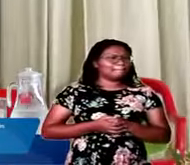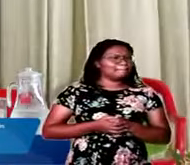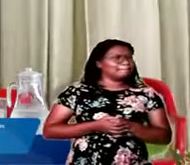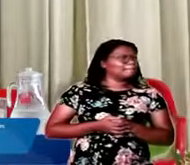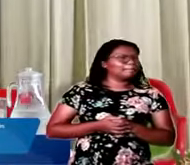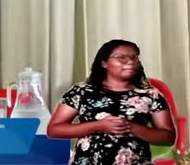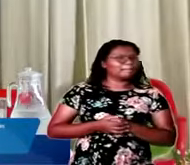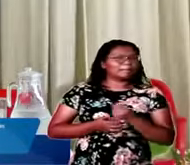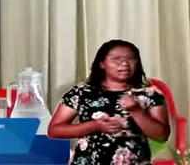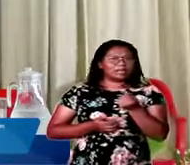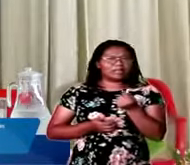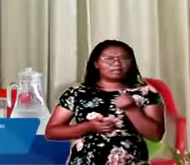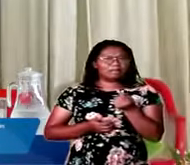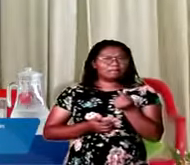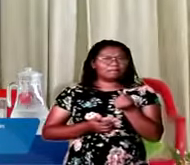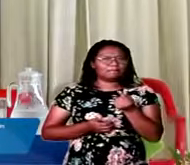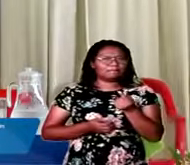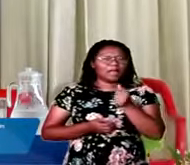plata.